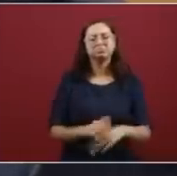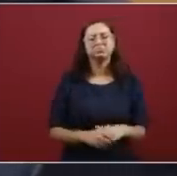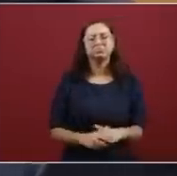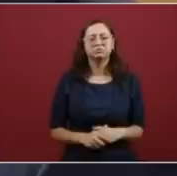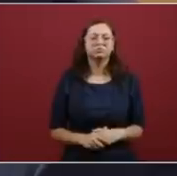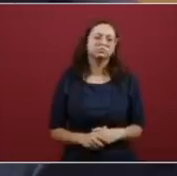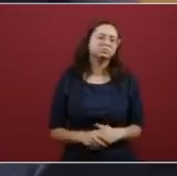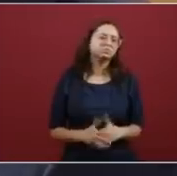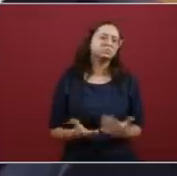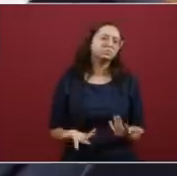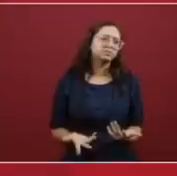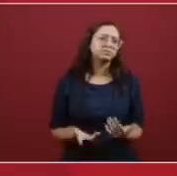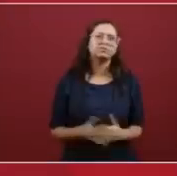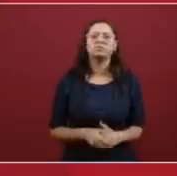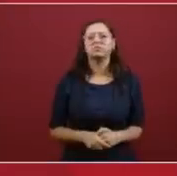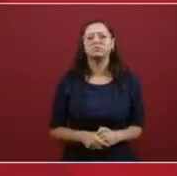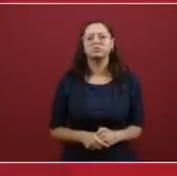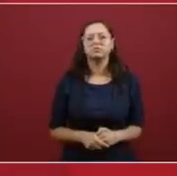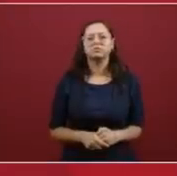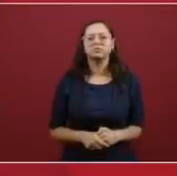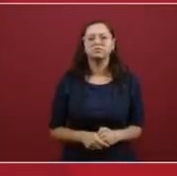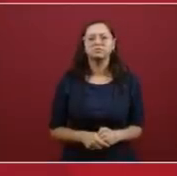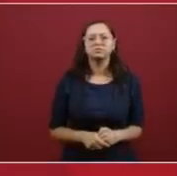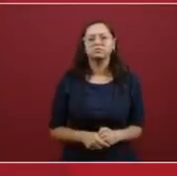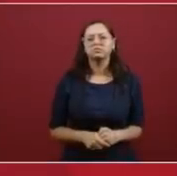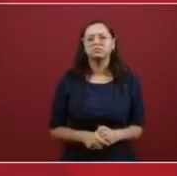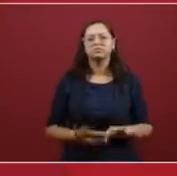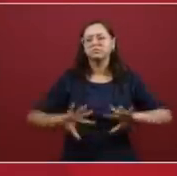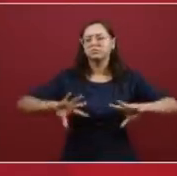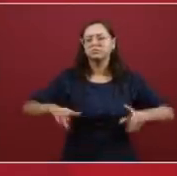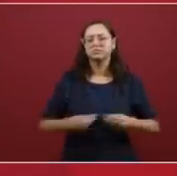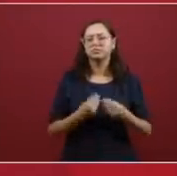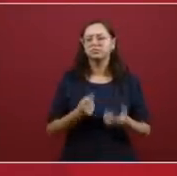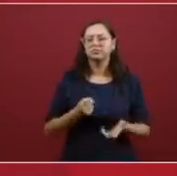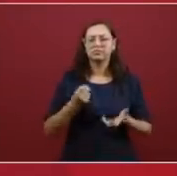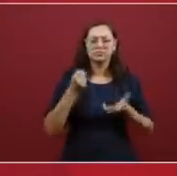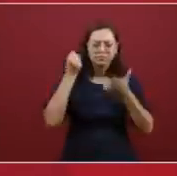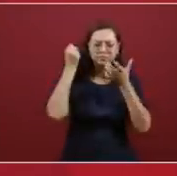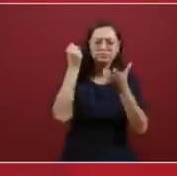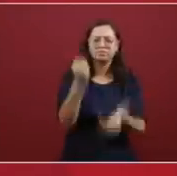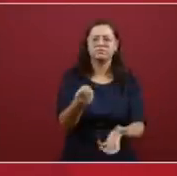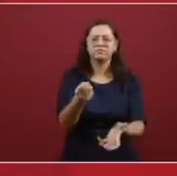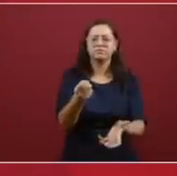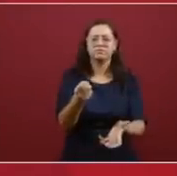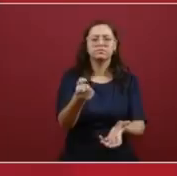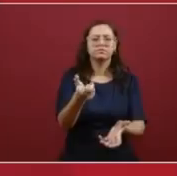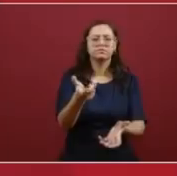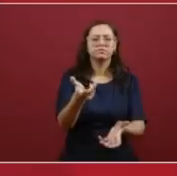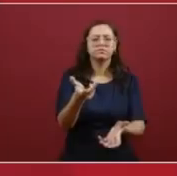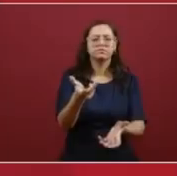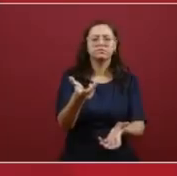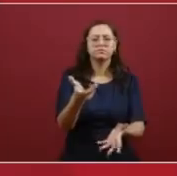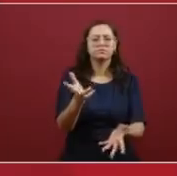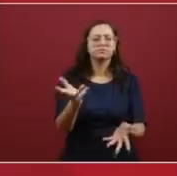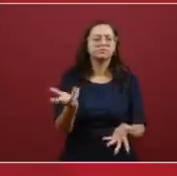Estamos hablando de una inversión para México